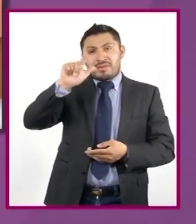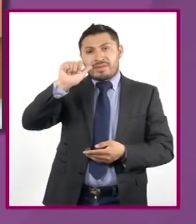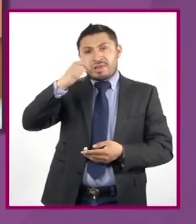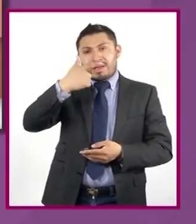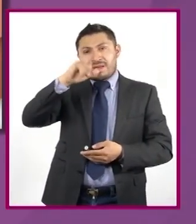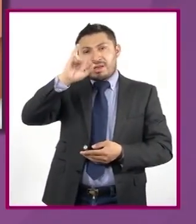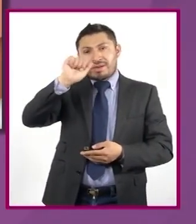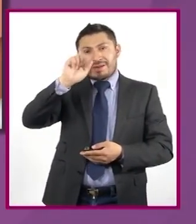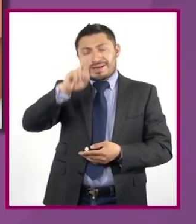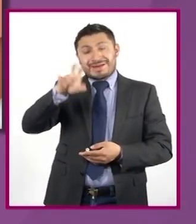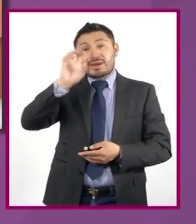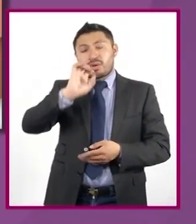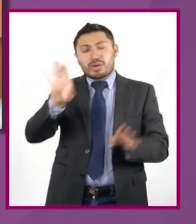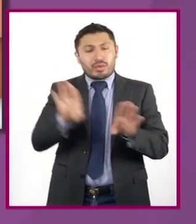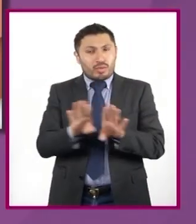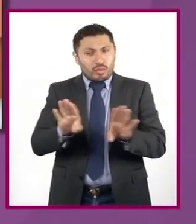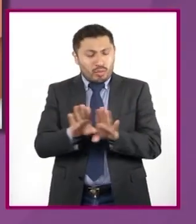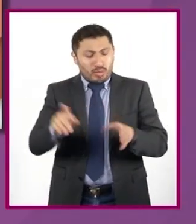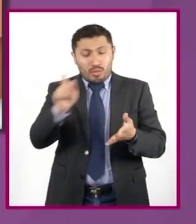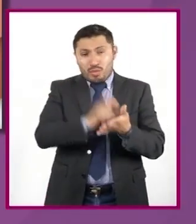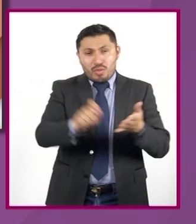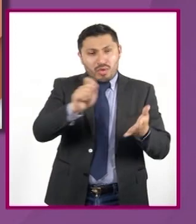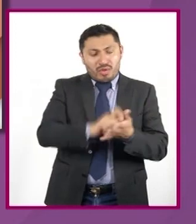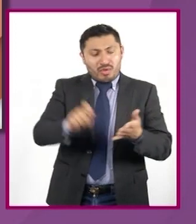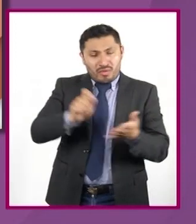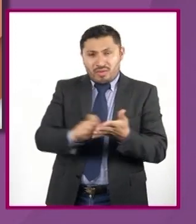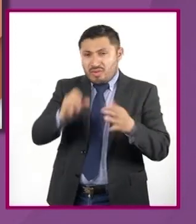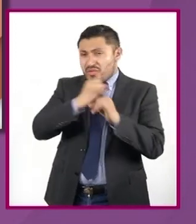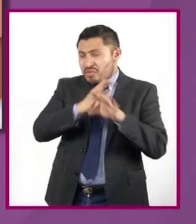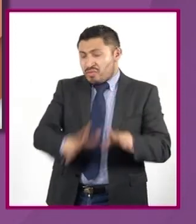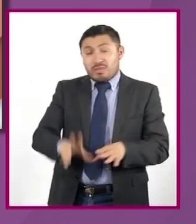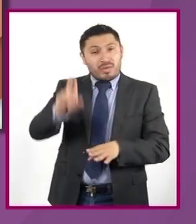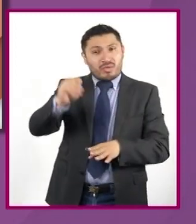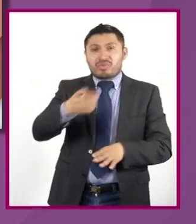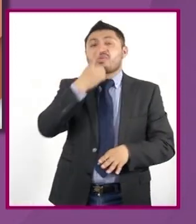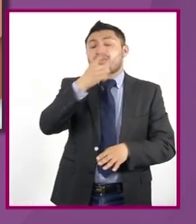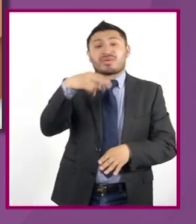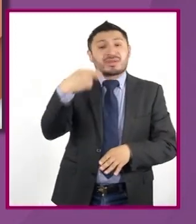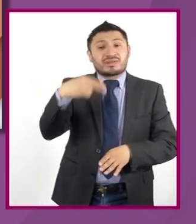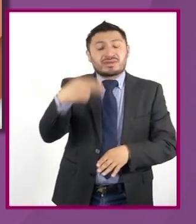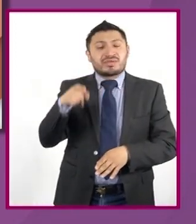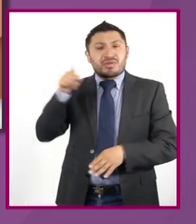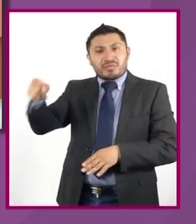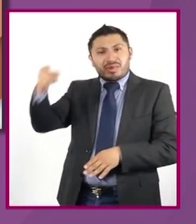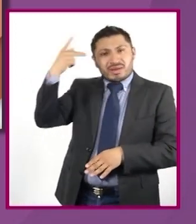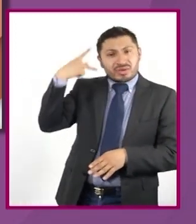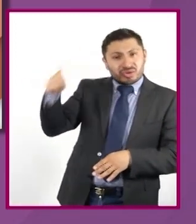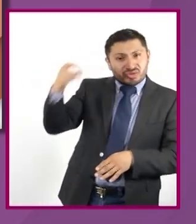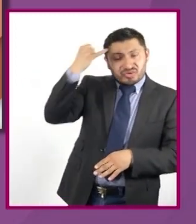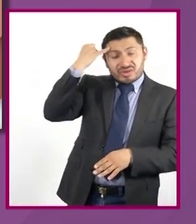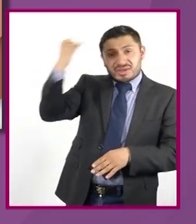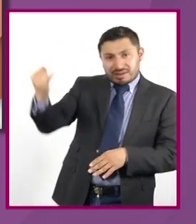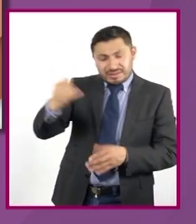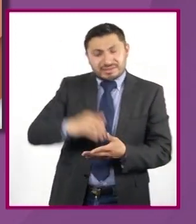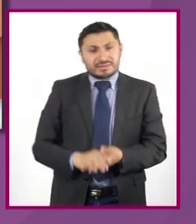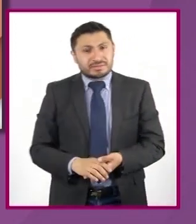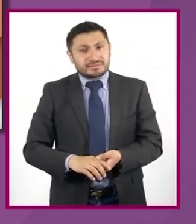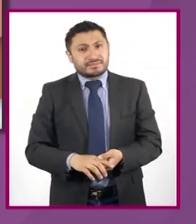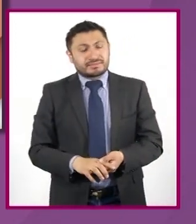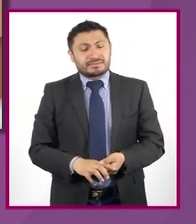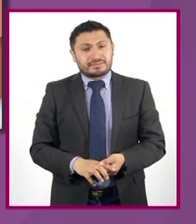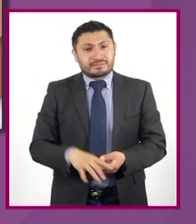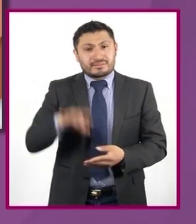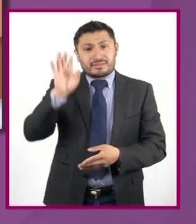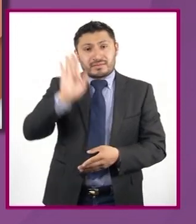o información sin mencionar al autor que las creó, haciéndolas pasar como propias. Por lo tanto, la